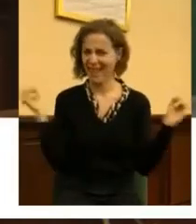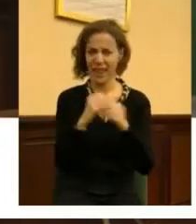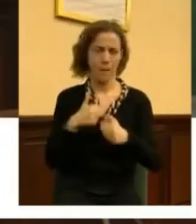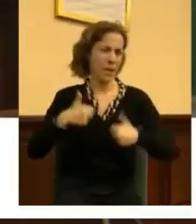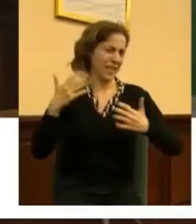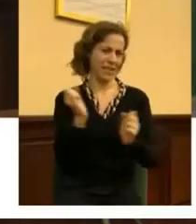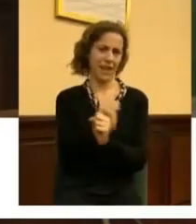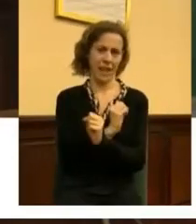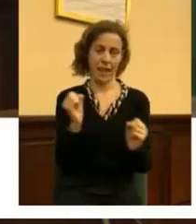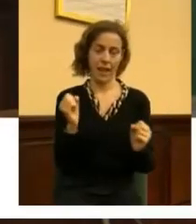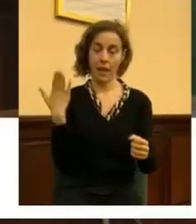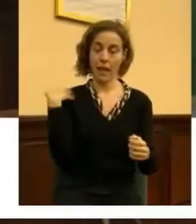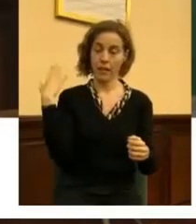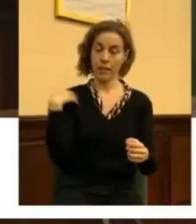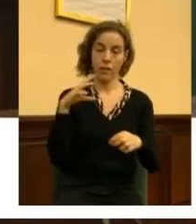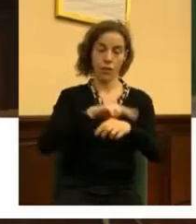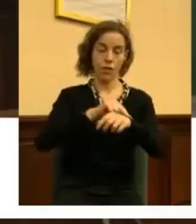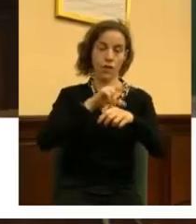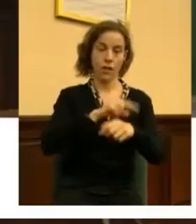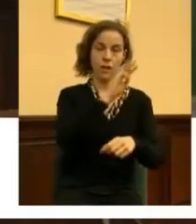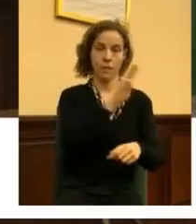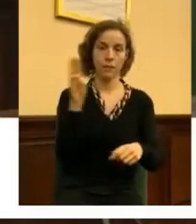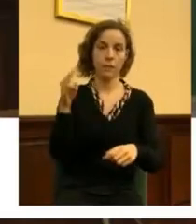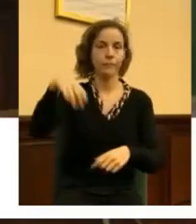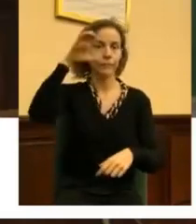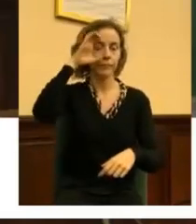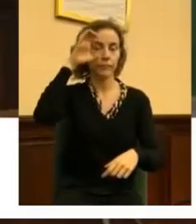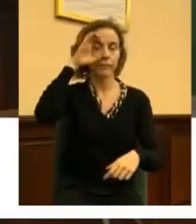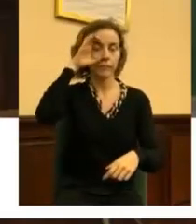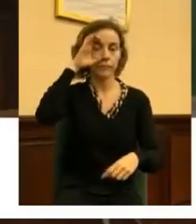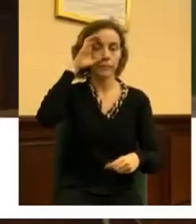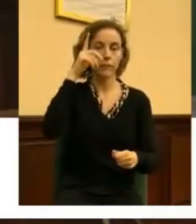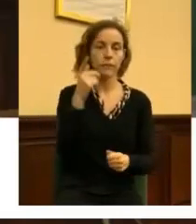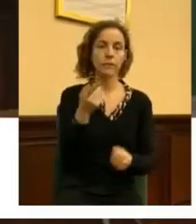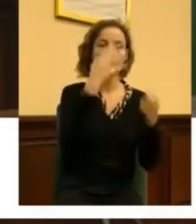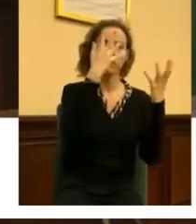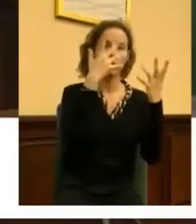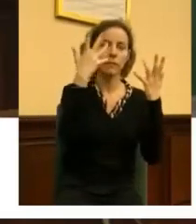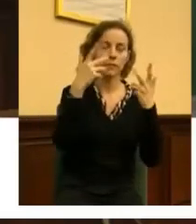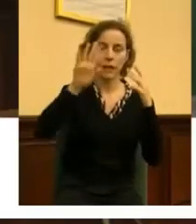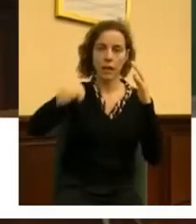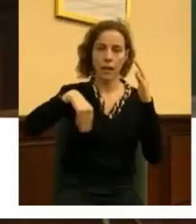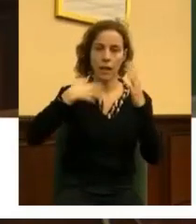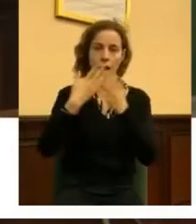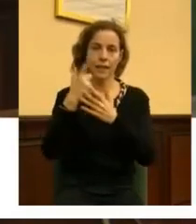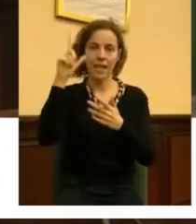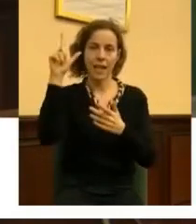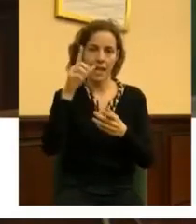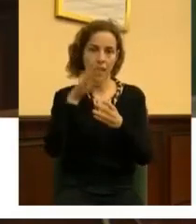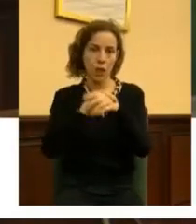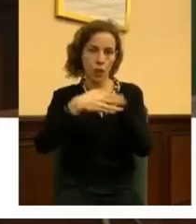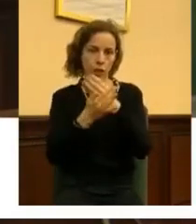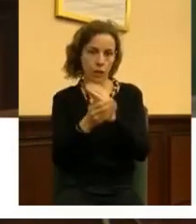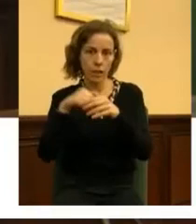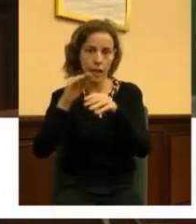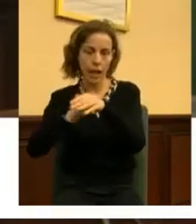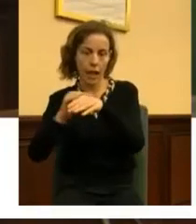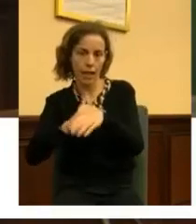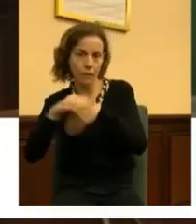la concejala del Partido Popular que ha cuantificado hasta los litros de gel